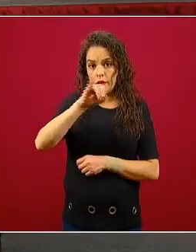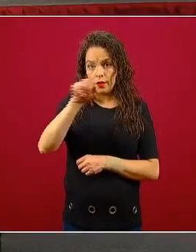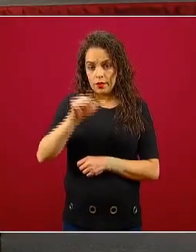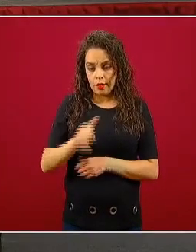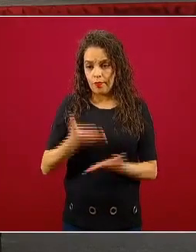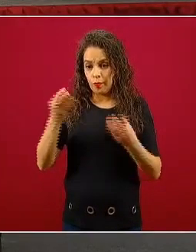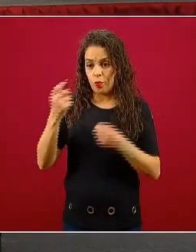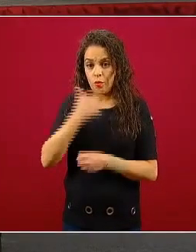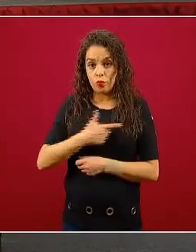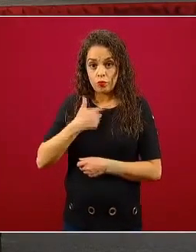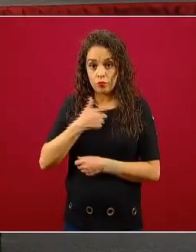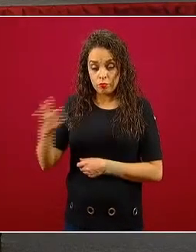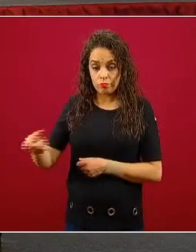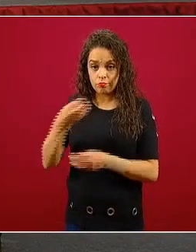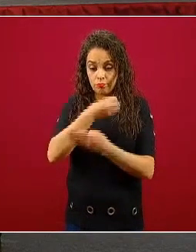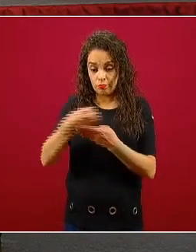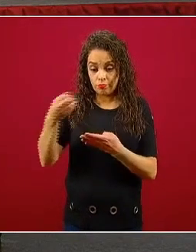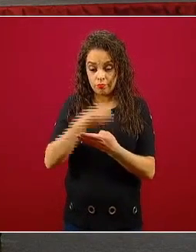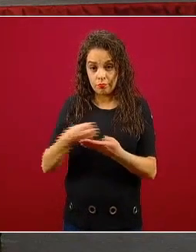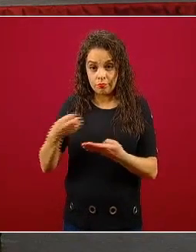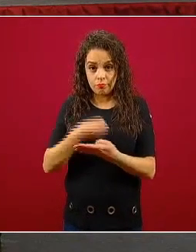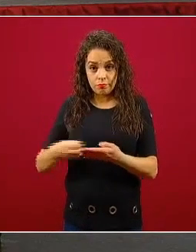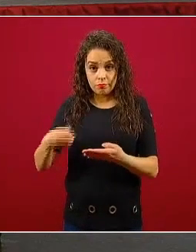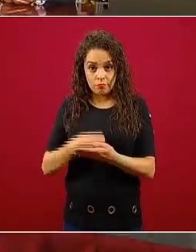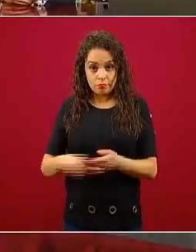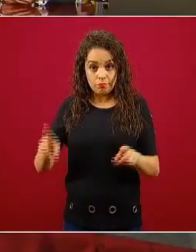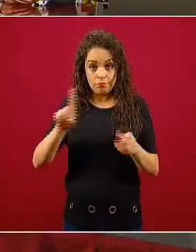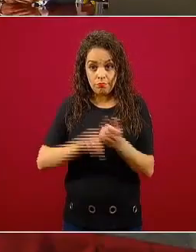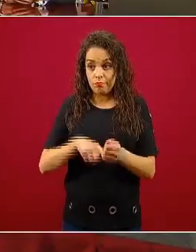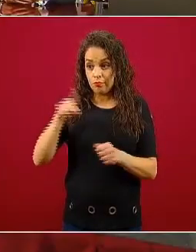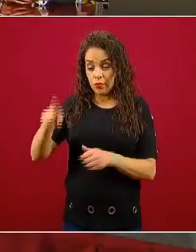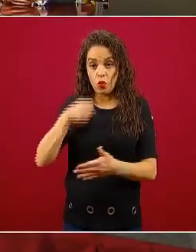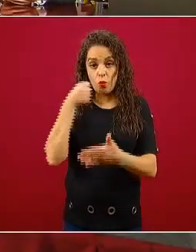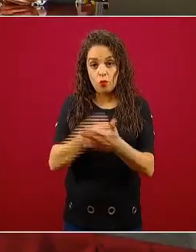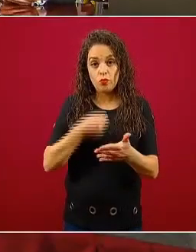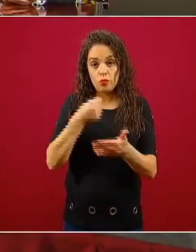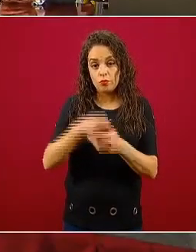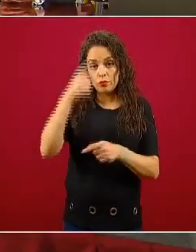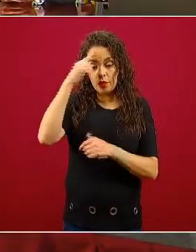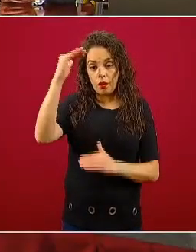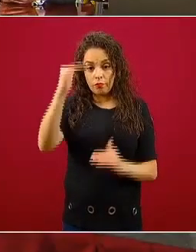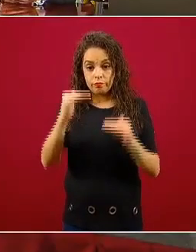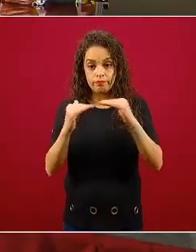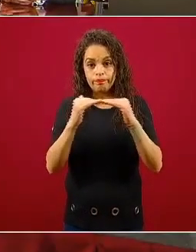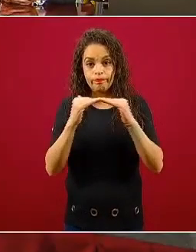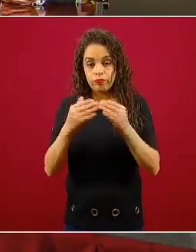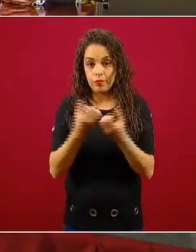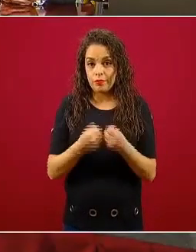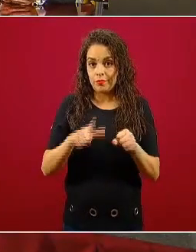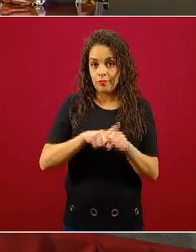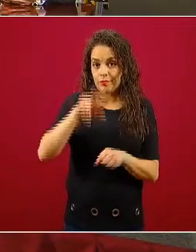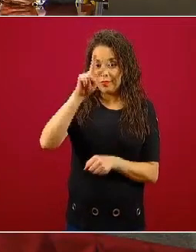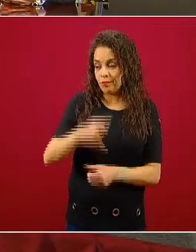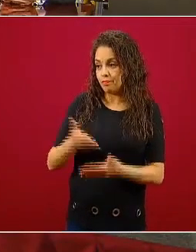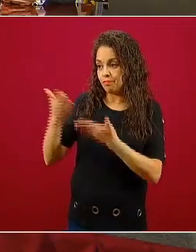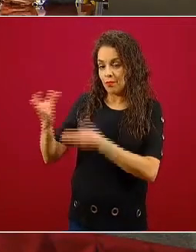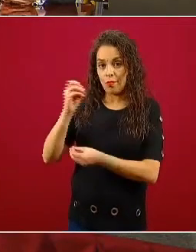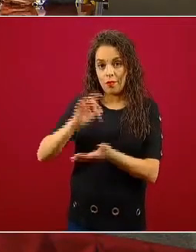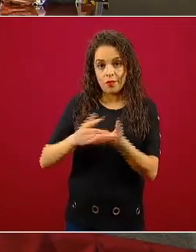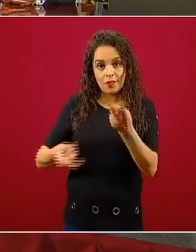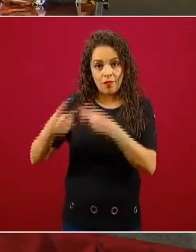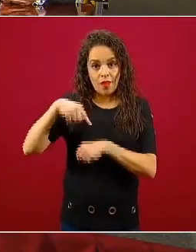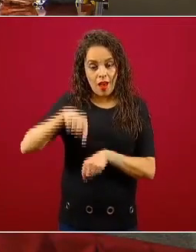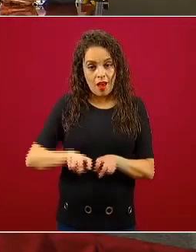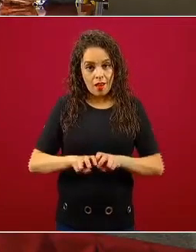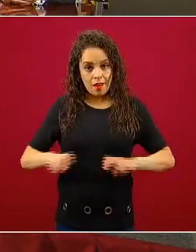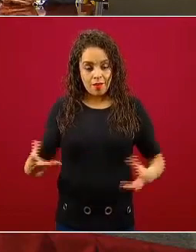esta trayectoria de construcción de la igualdad social, los derechos y la lucha social. Marcelina, muchas gracias por acompañarnos junto